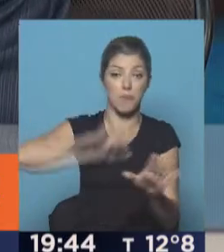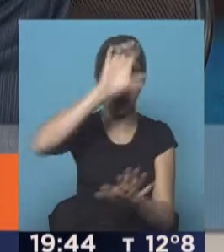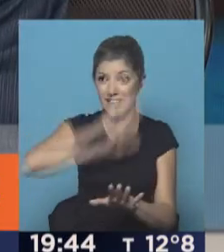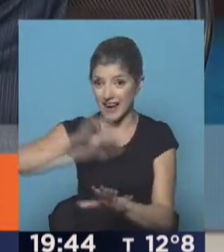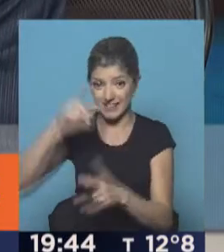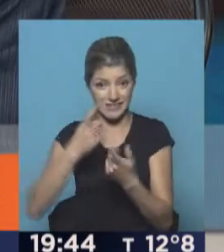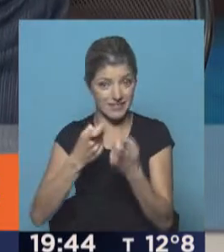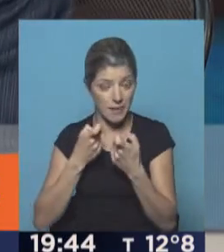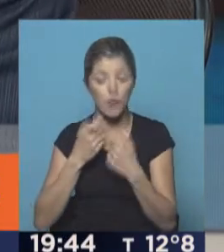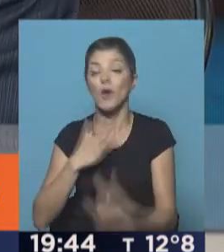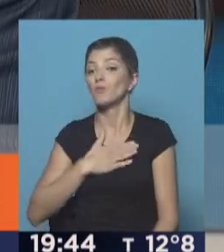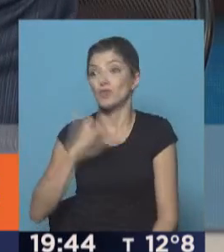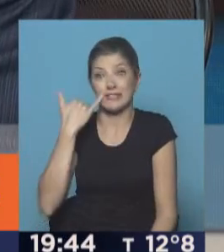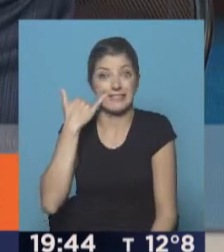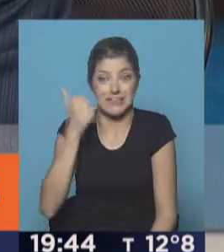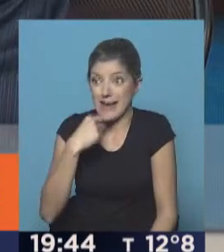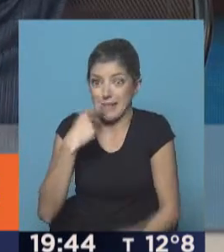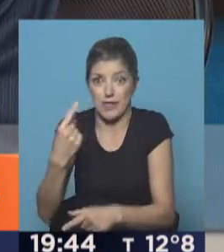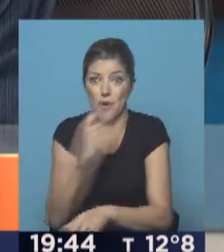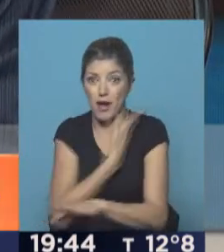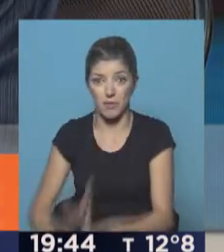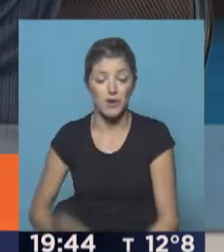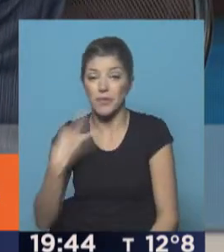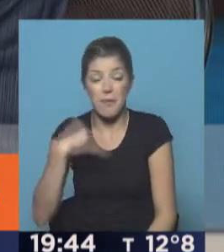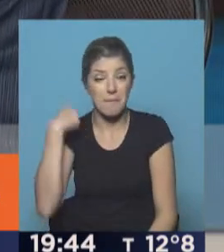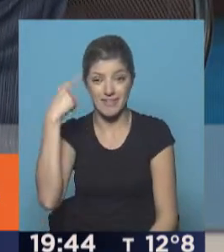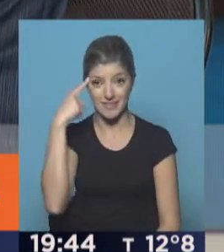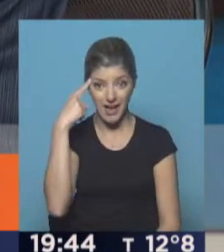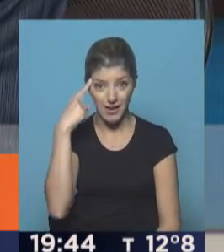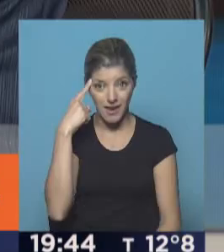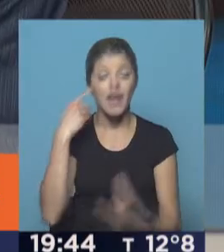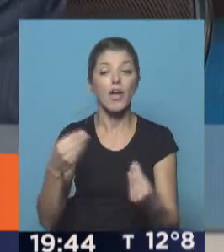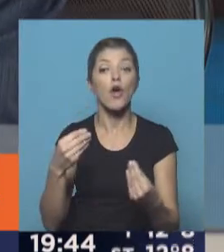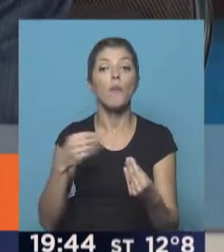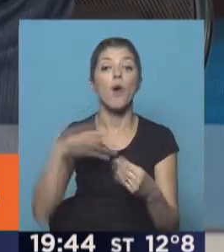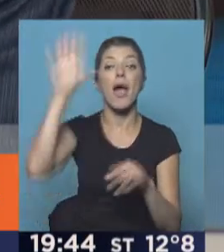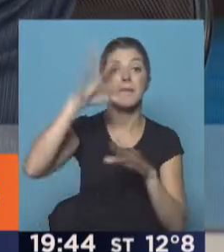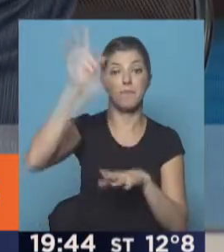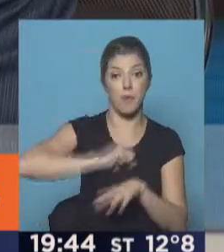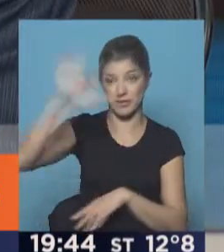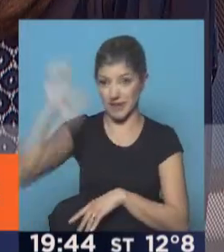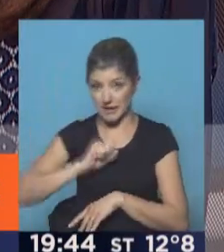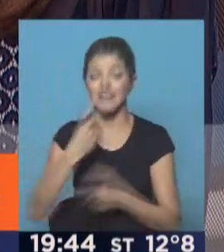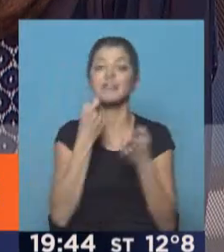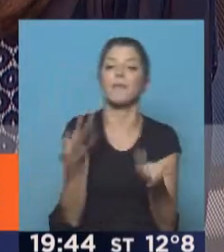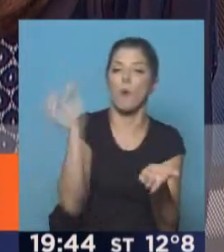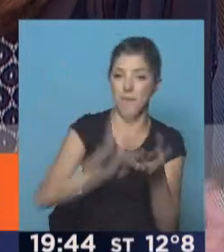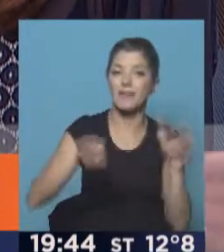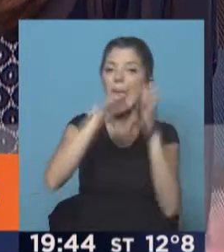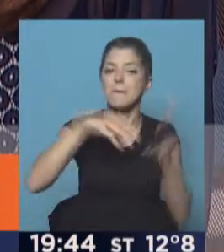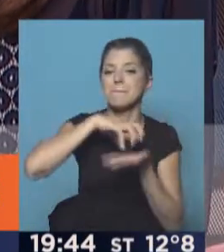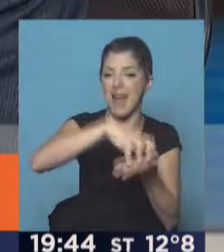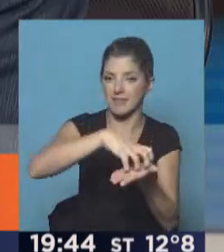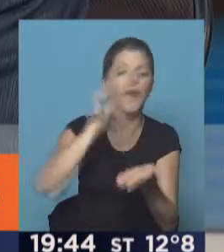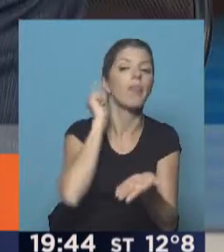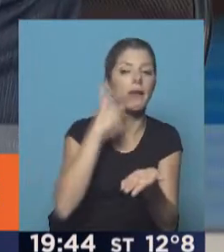diría al gobierno es que ya mismo empiece a pensar en optimizar la importación. Y para eso hacen falta más plantas regasificadoras o buscar